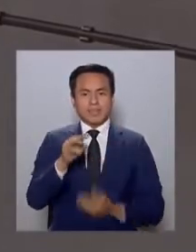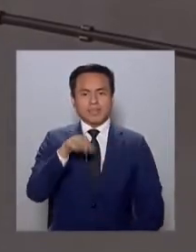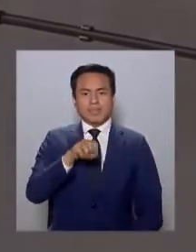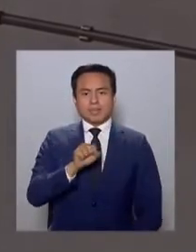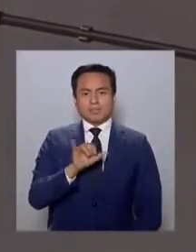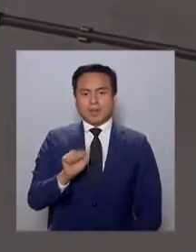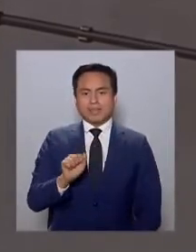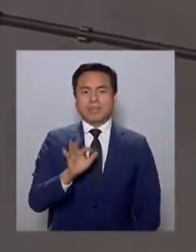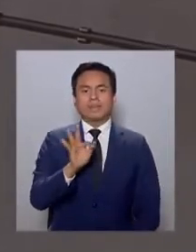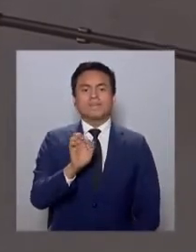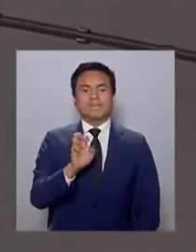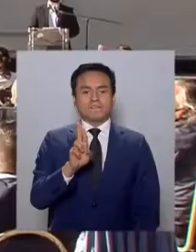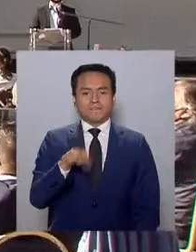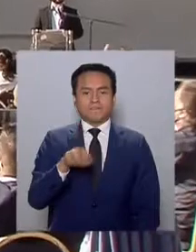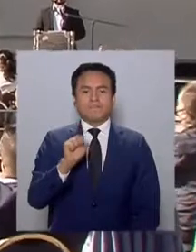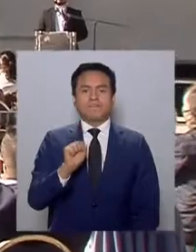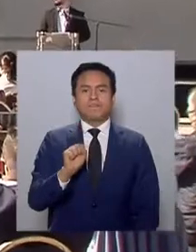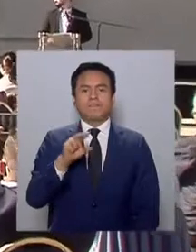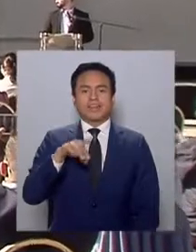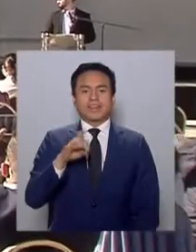Maya Fernández Allende.